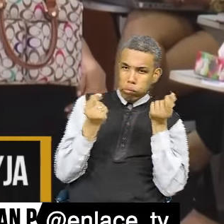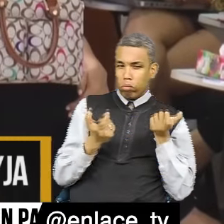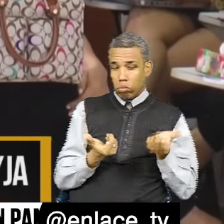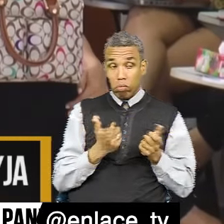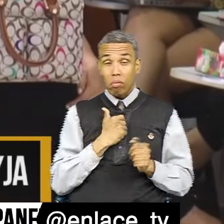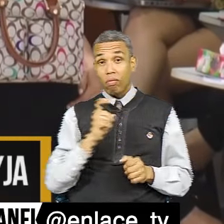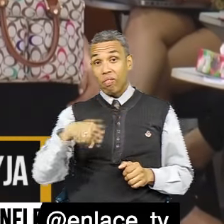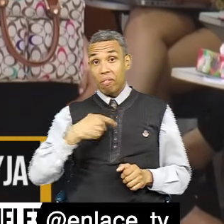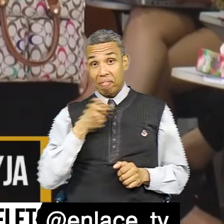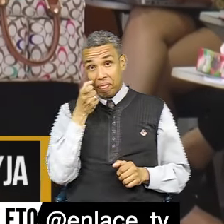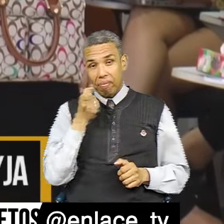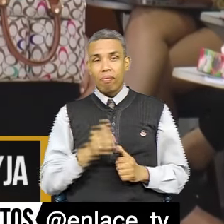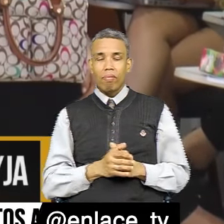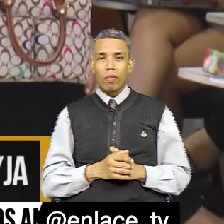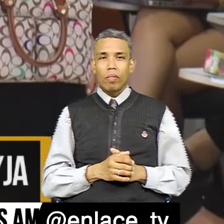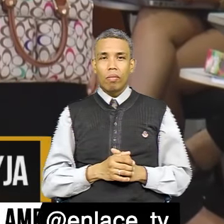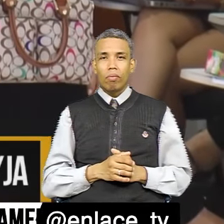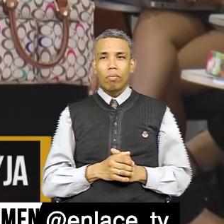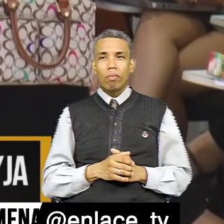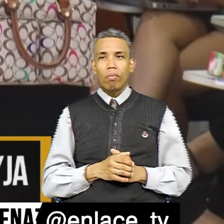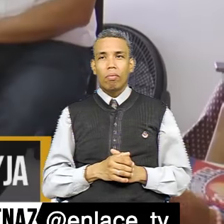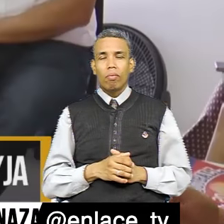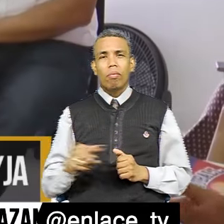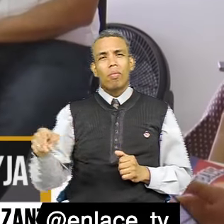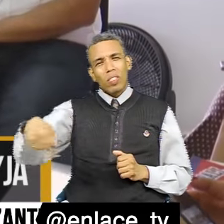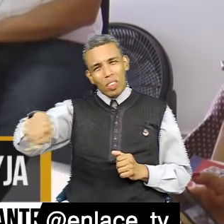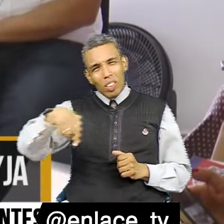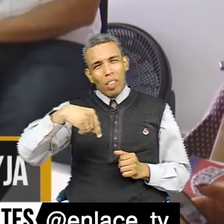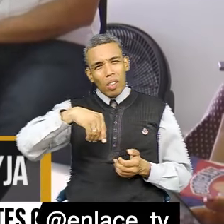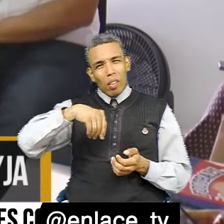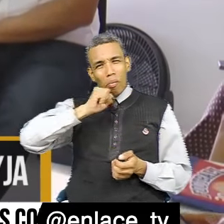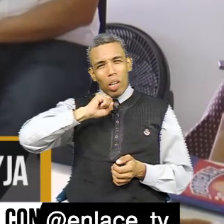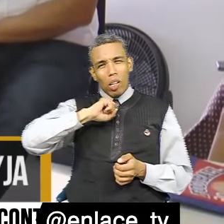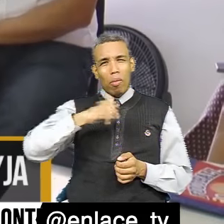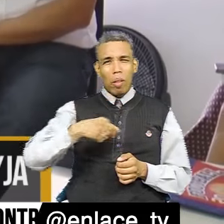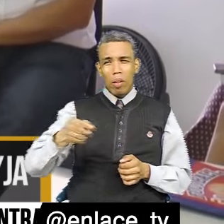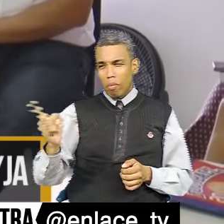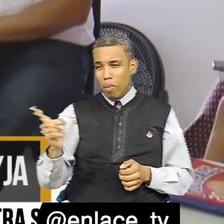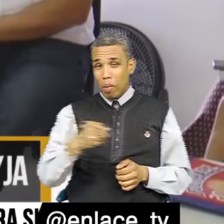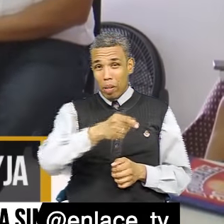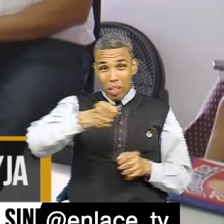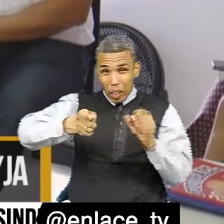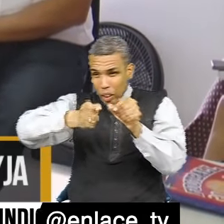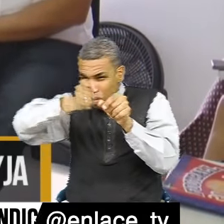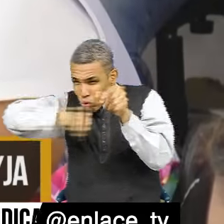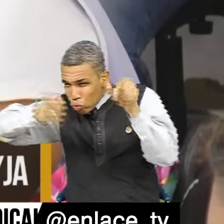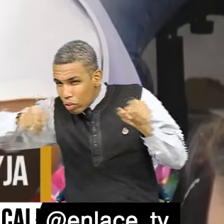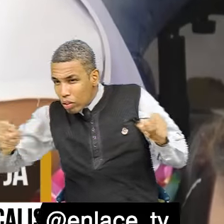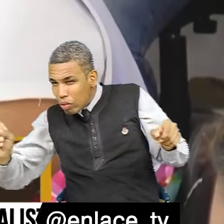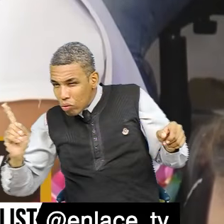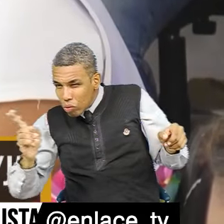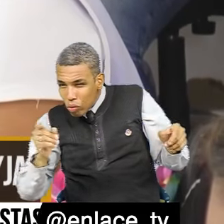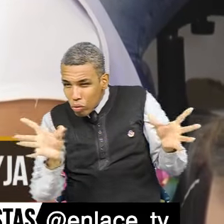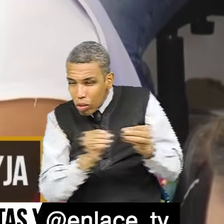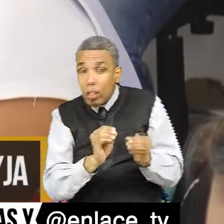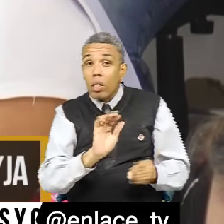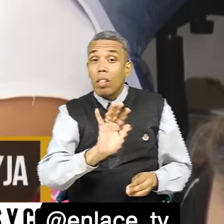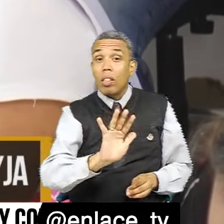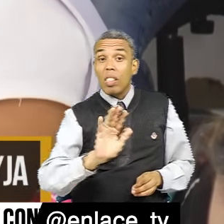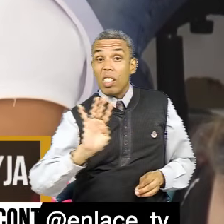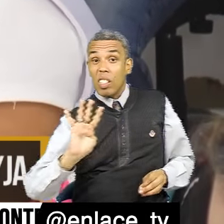que benefician a las más de 54.700 víctimas que tiene Barranca Bermeja por parte del gobierno local, comenzarían a incurrir en